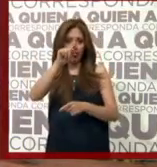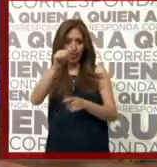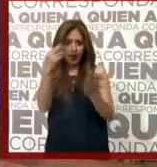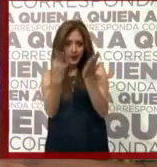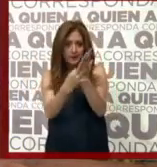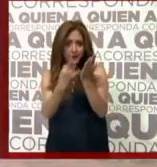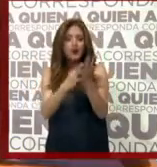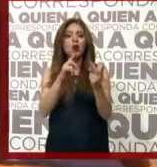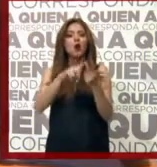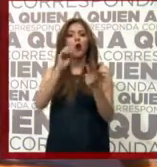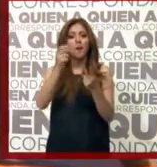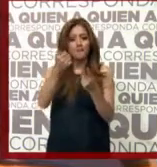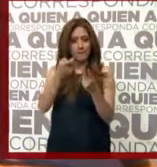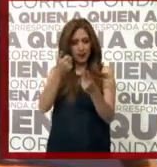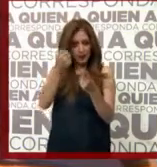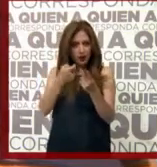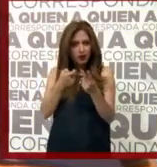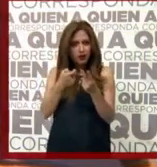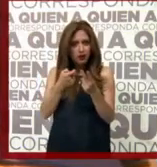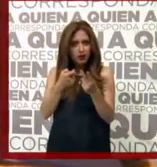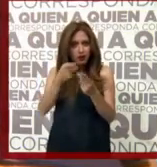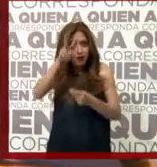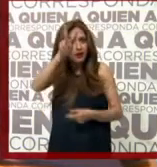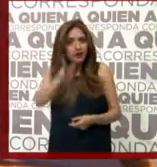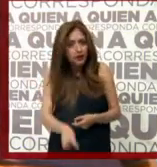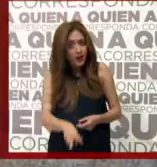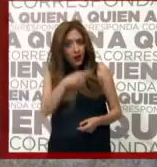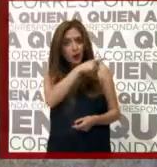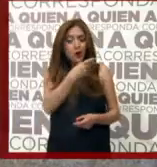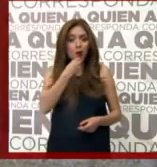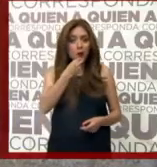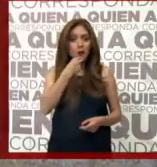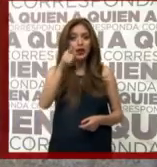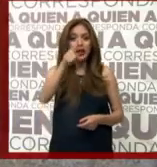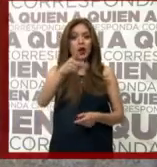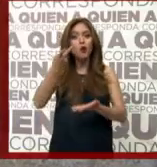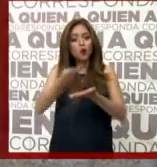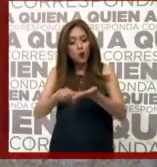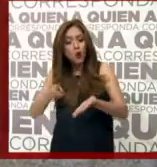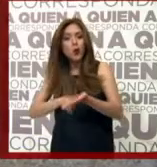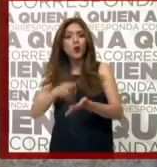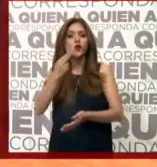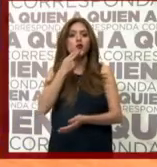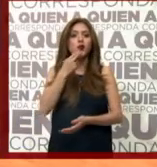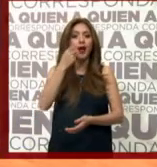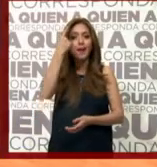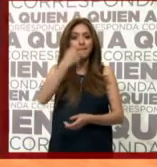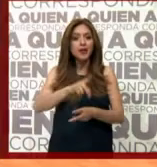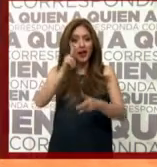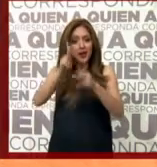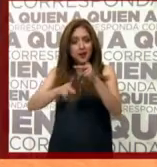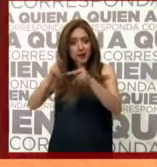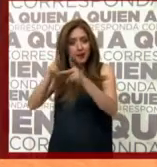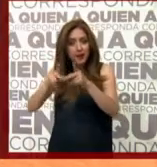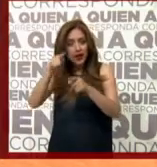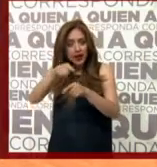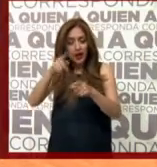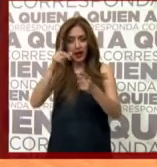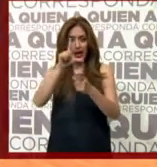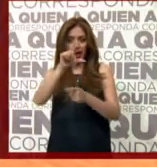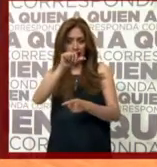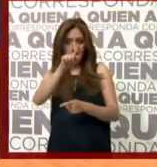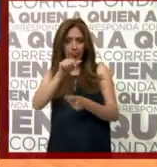los encendedores. Así como lo escucharon. Juan Carlos recicla estos materiales para elaborar piezas como avionetas de lata y